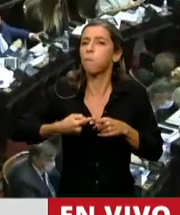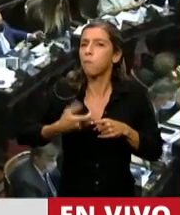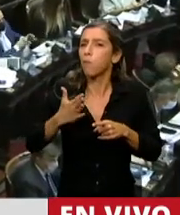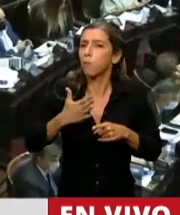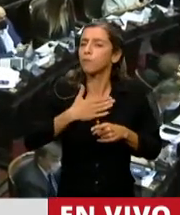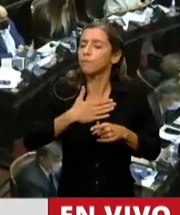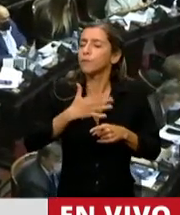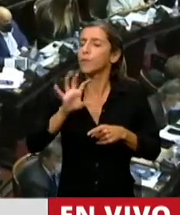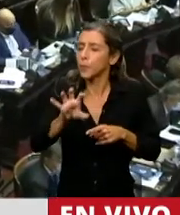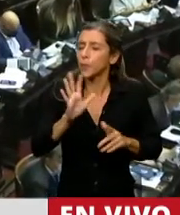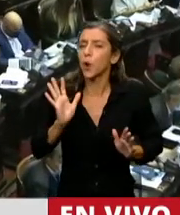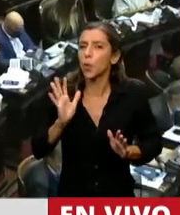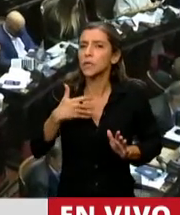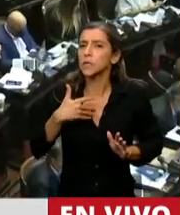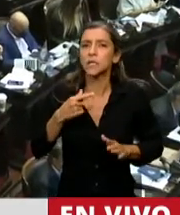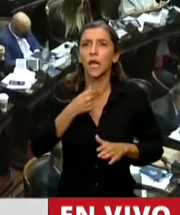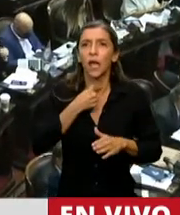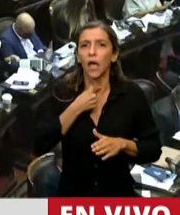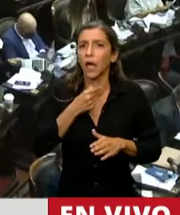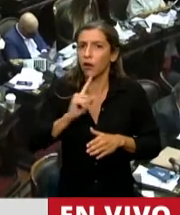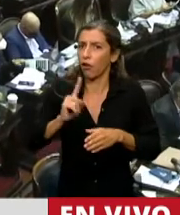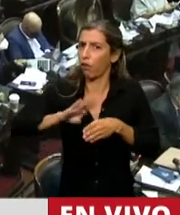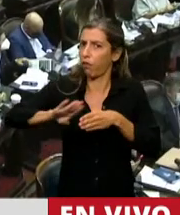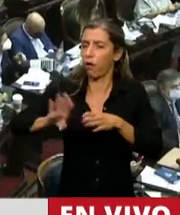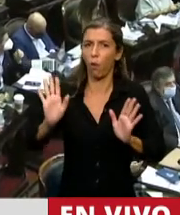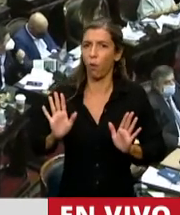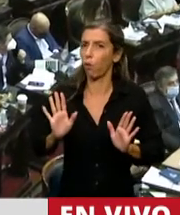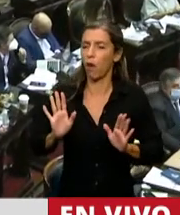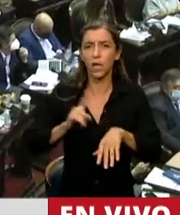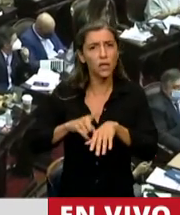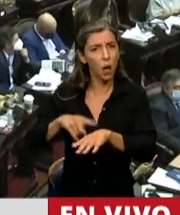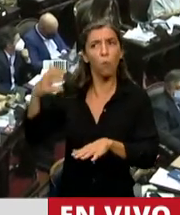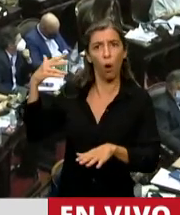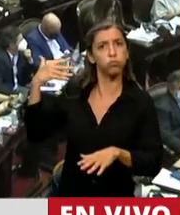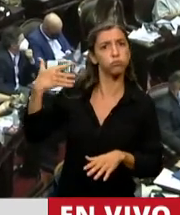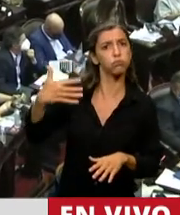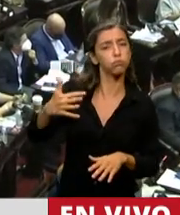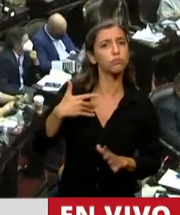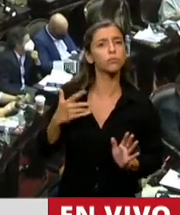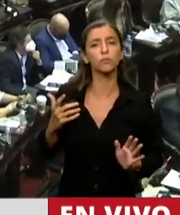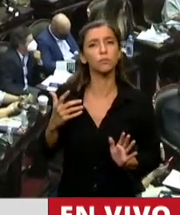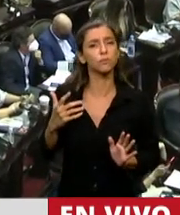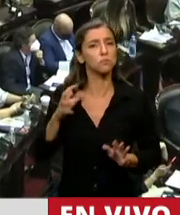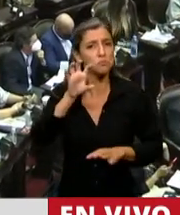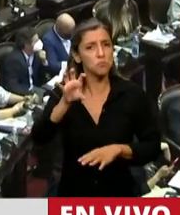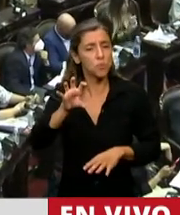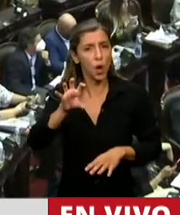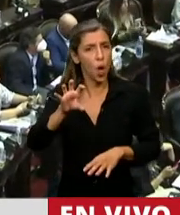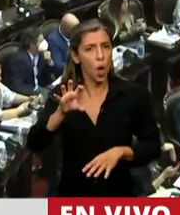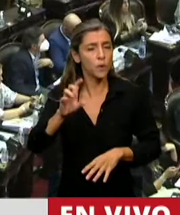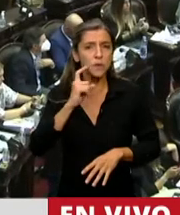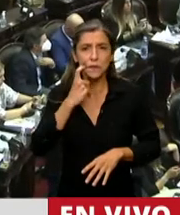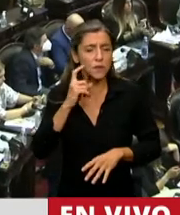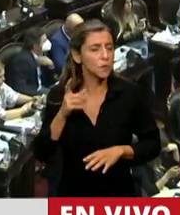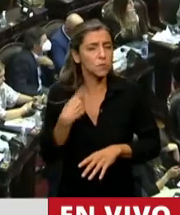muy clara, y esto ha sido a través del tiempo que nunca la provincia de San Luis